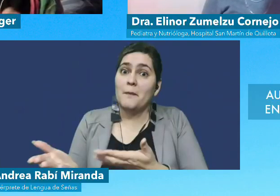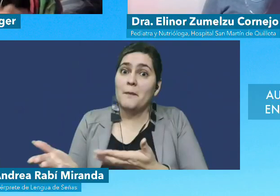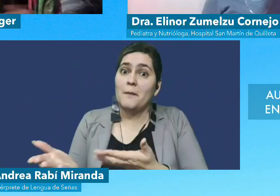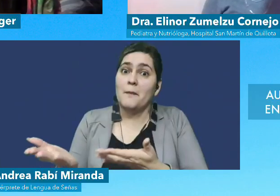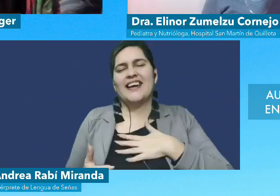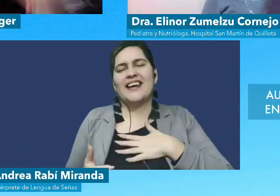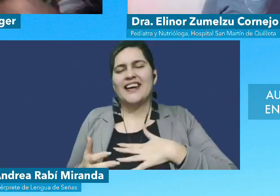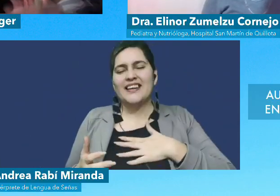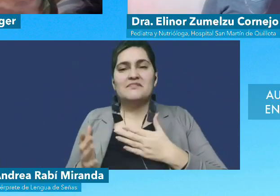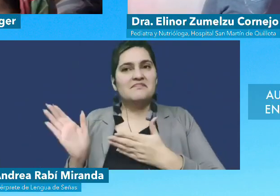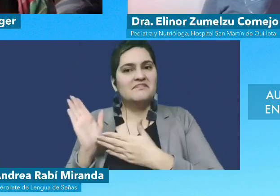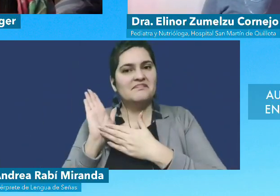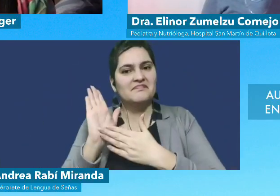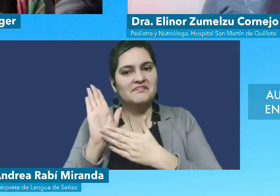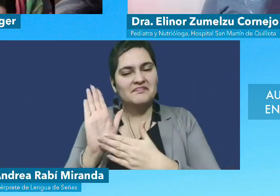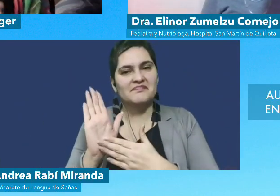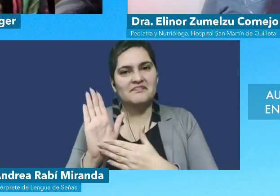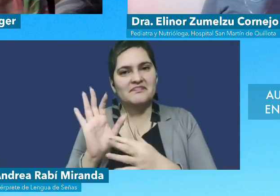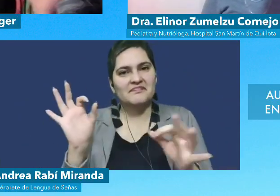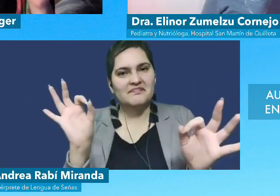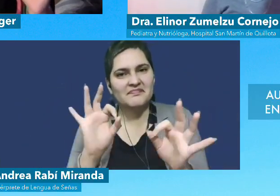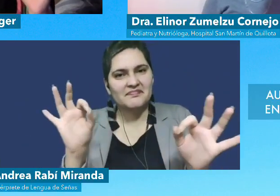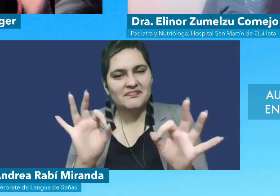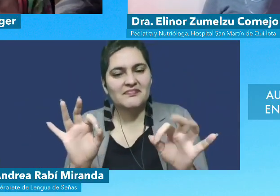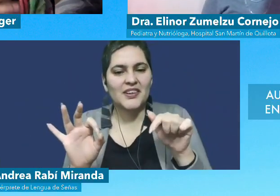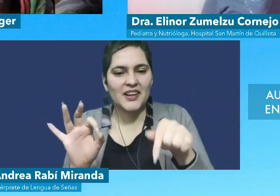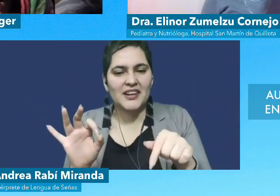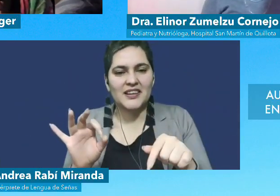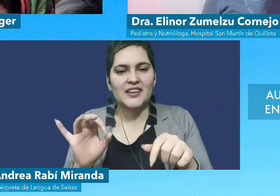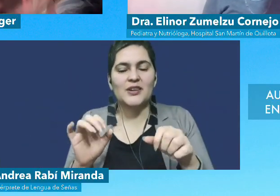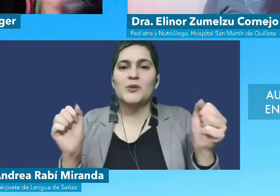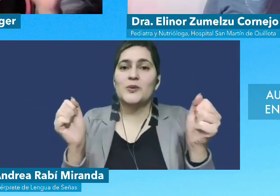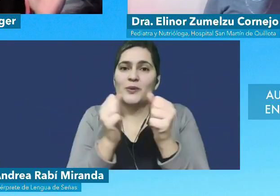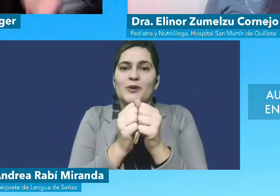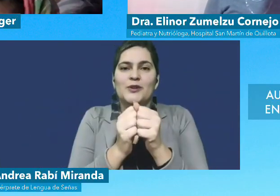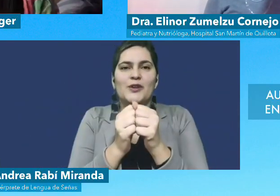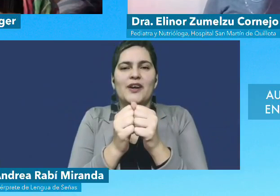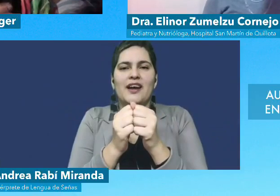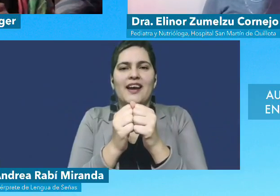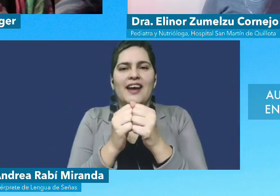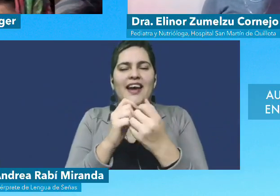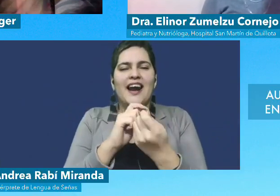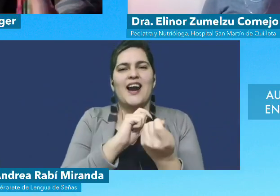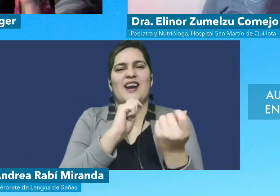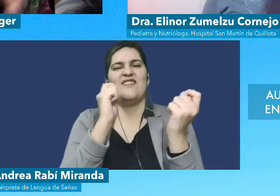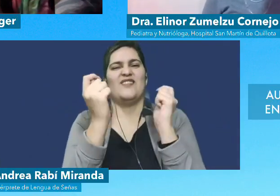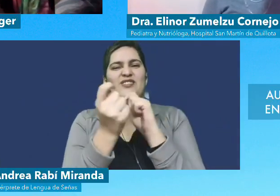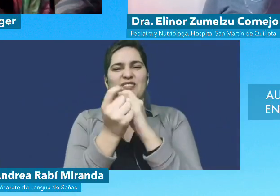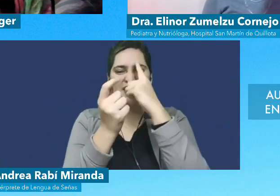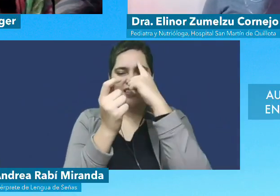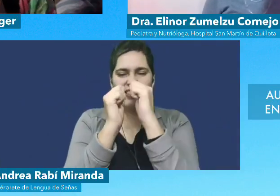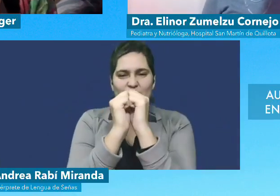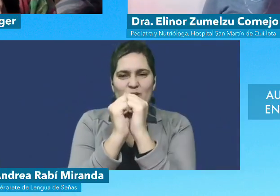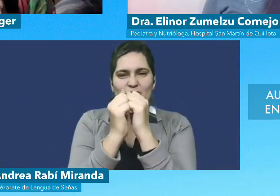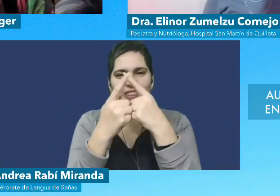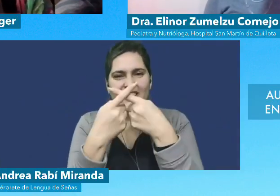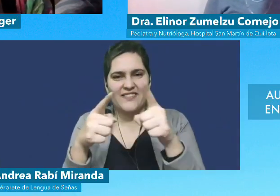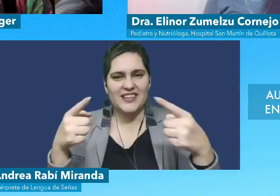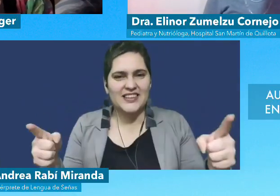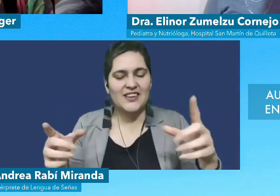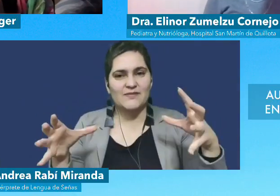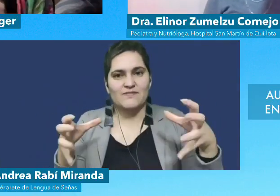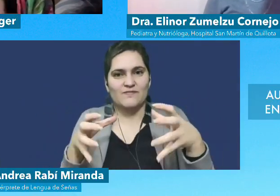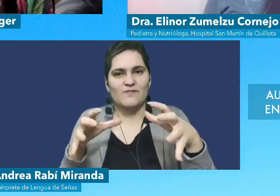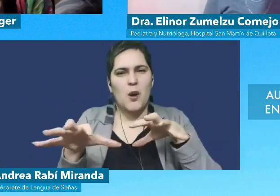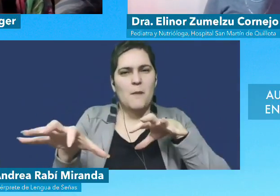presentación, y ya la tenemos acá en esta trinchera de la revolución neurodiversa. Ya es parte de este movimiento que estamos armando con muchas ganas, con